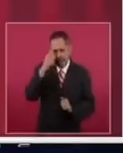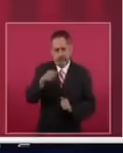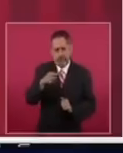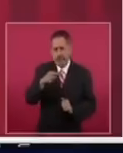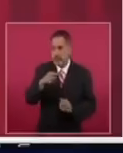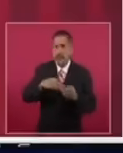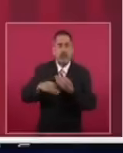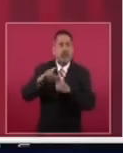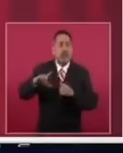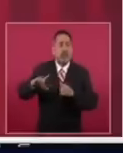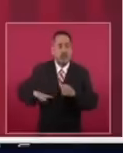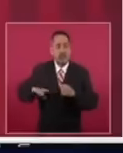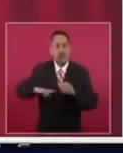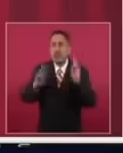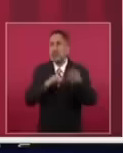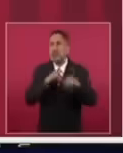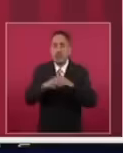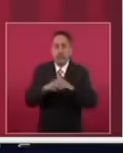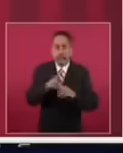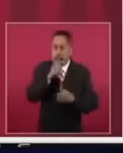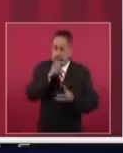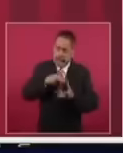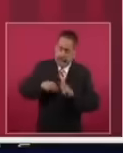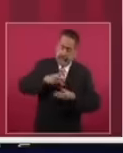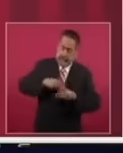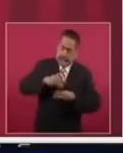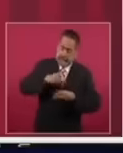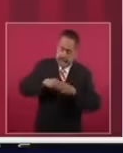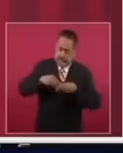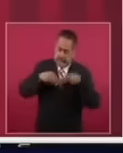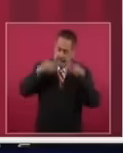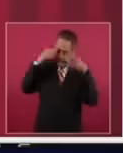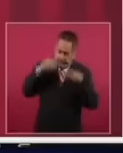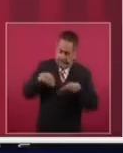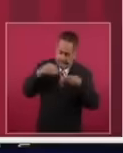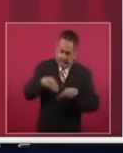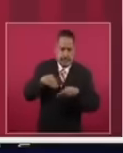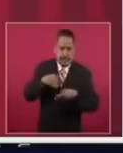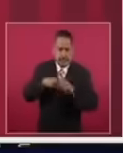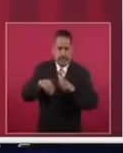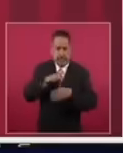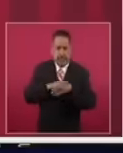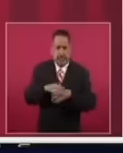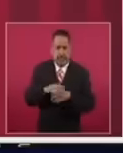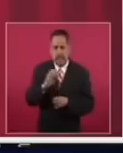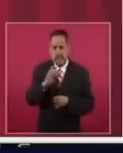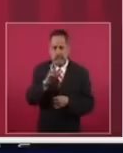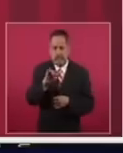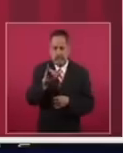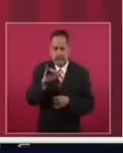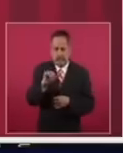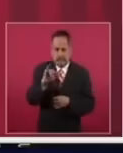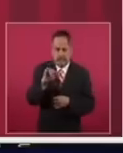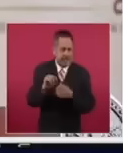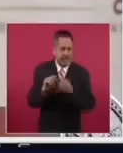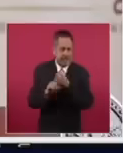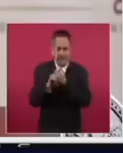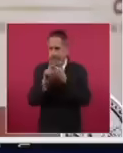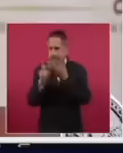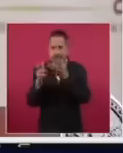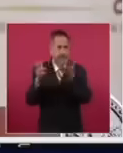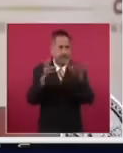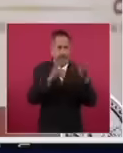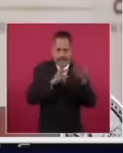todos los gobiernos del mundo nos podamos dedicar a enfrentar la crisis que